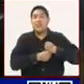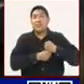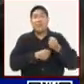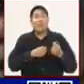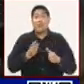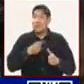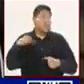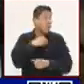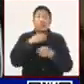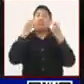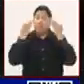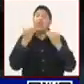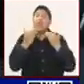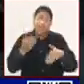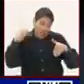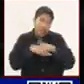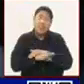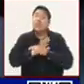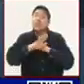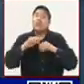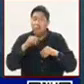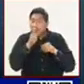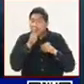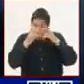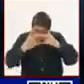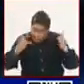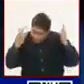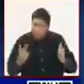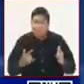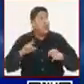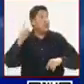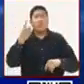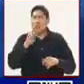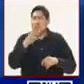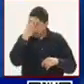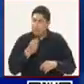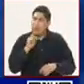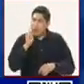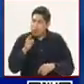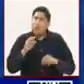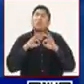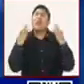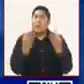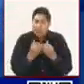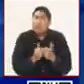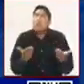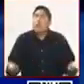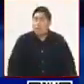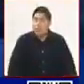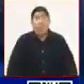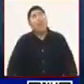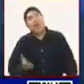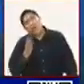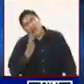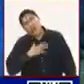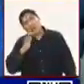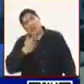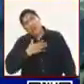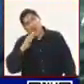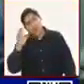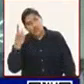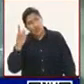No, primero nosotros agradecidos porque nos dejes invadir tu espacio aquí en la carpa. ¿Solamente estás durmiendo tú con tu familia? Mayormente estoy yo